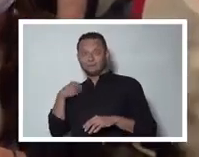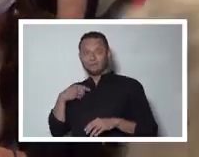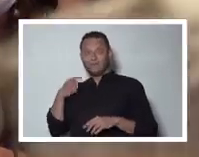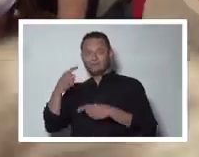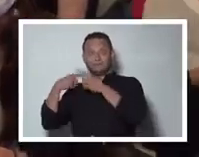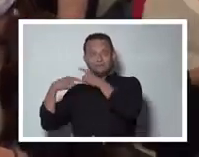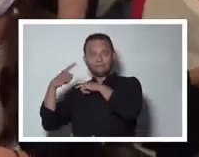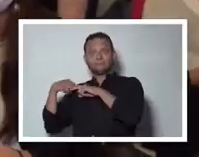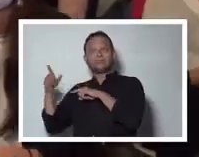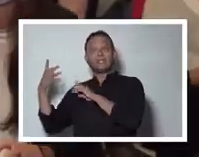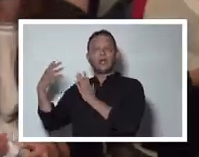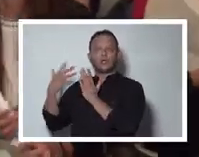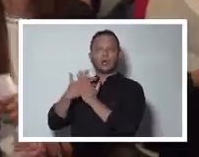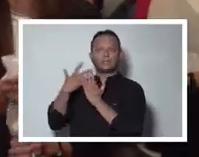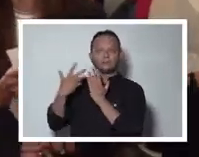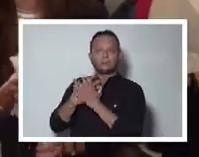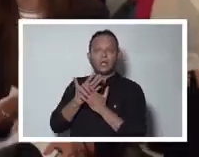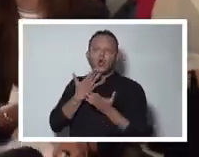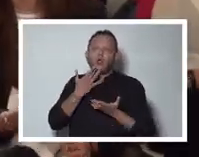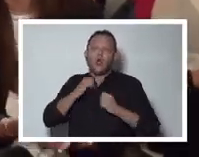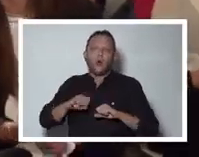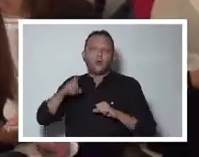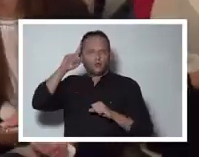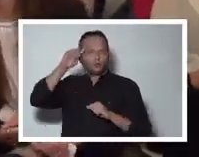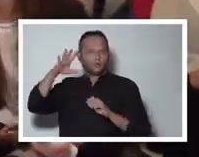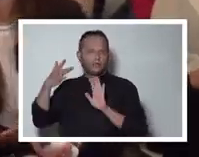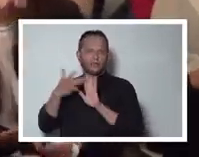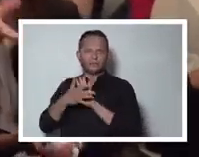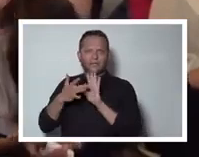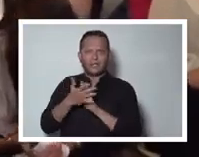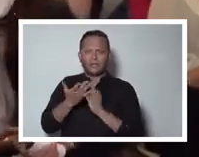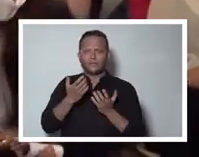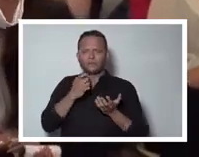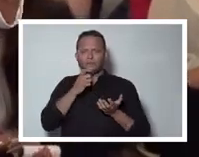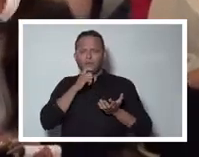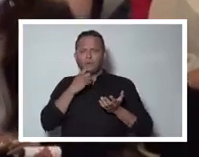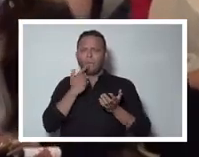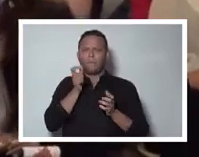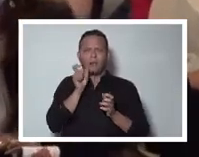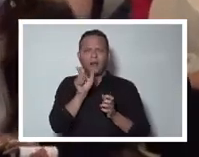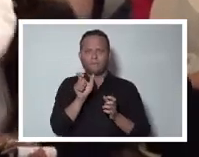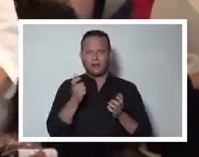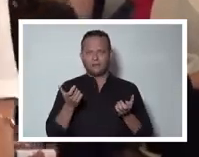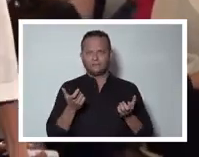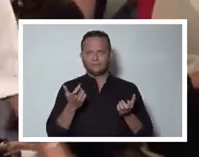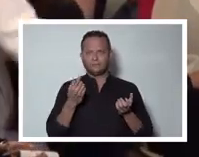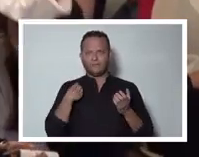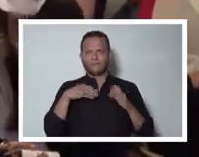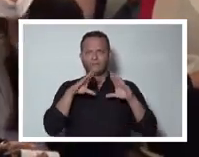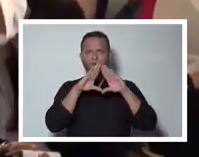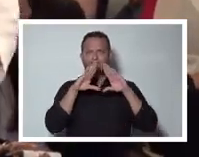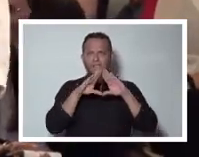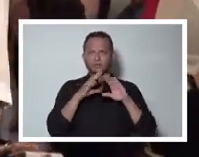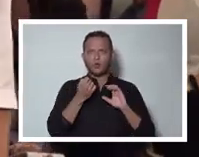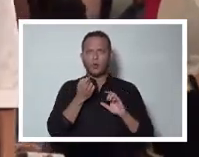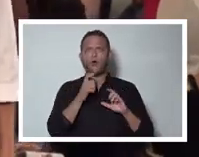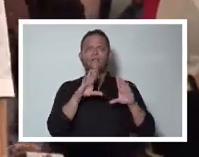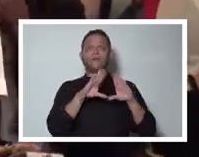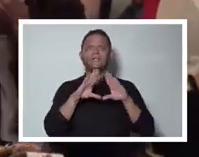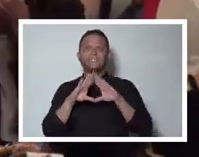nos han explicado aunque no supieran decirlo a través de una palabra que es el feminismo o los